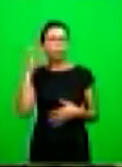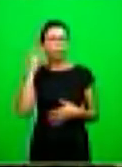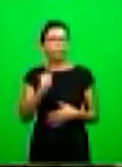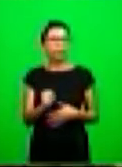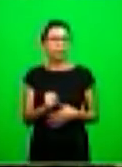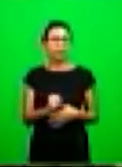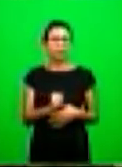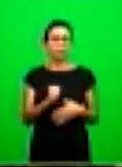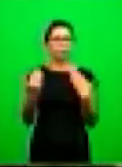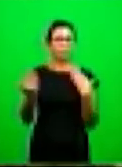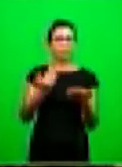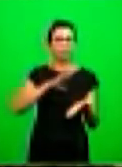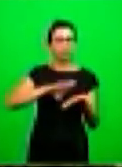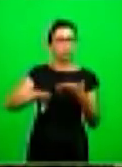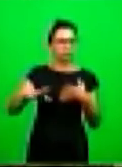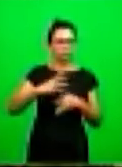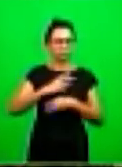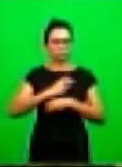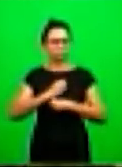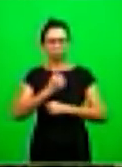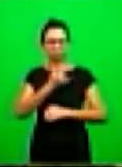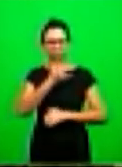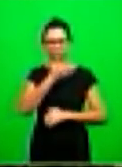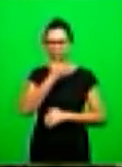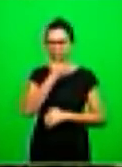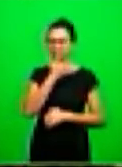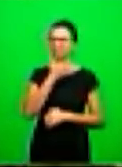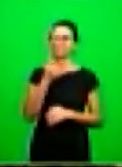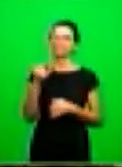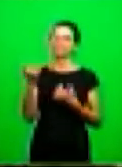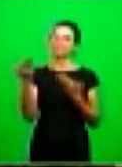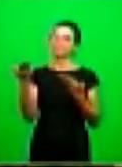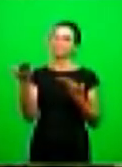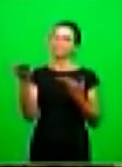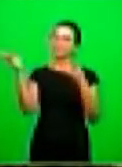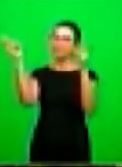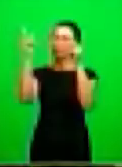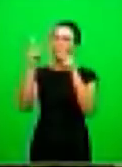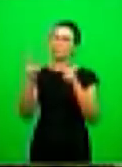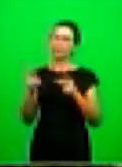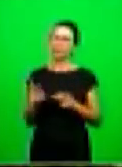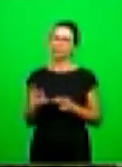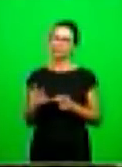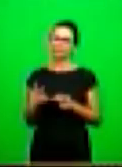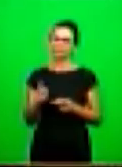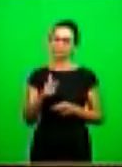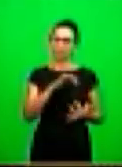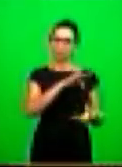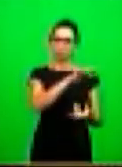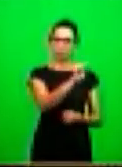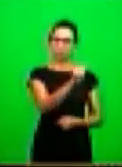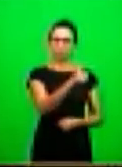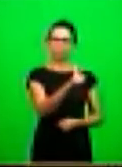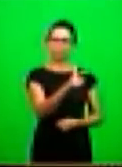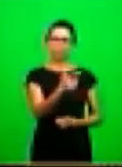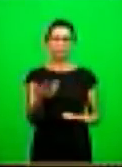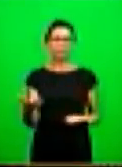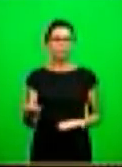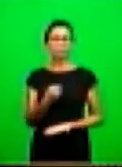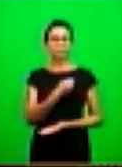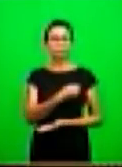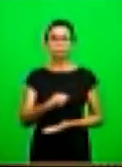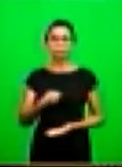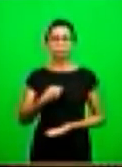la tristeza, la angustia, de sacar decepciones y traer la paz que el mundo no puede dar. Fue esa voz que Juan